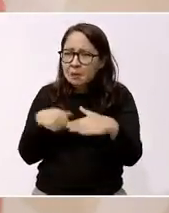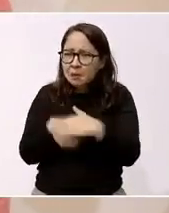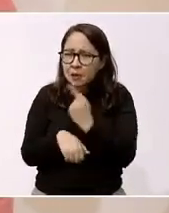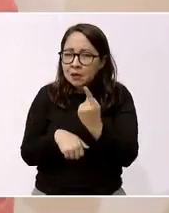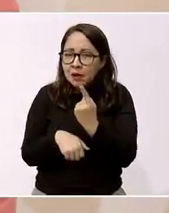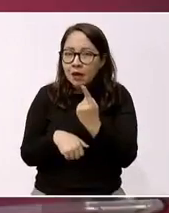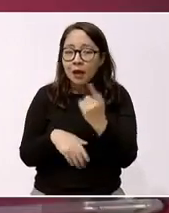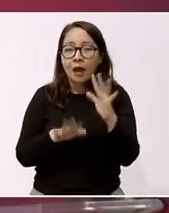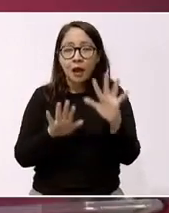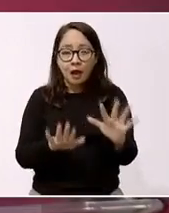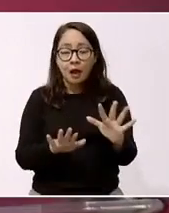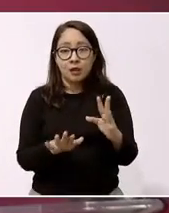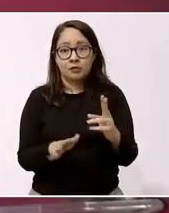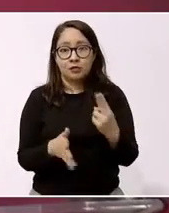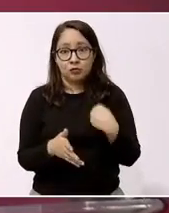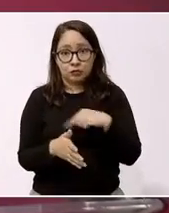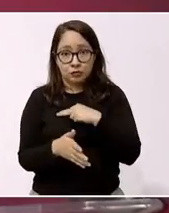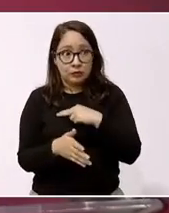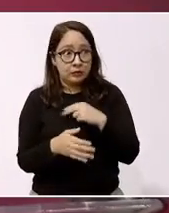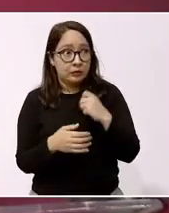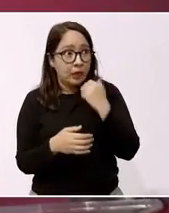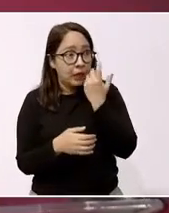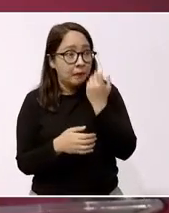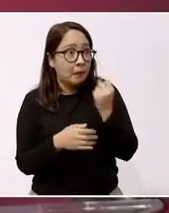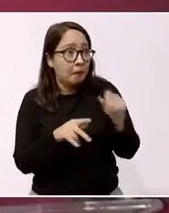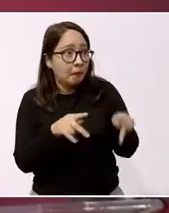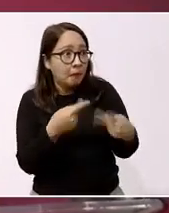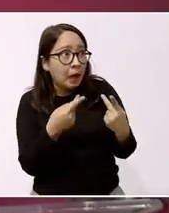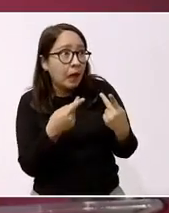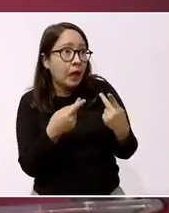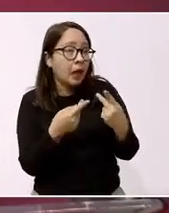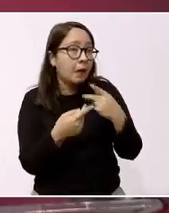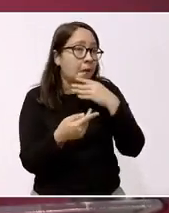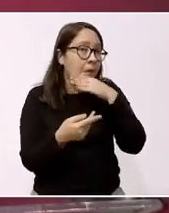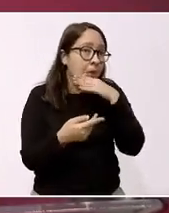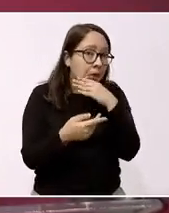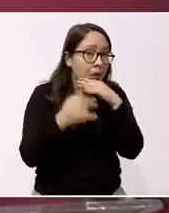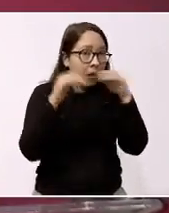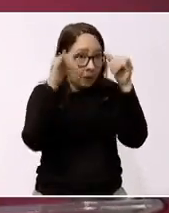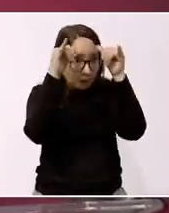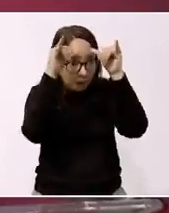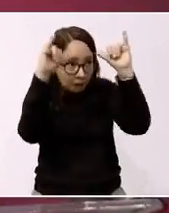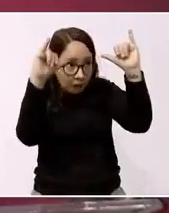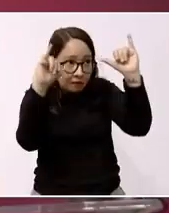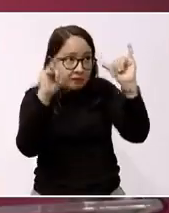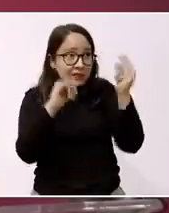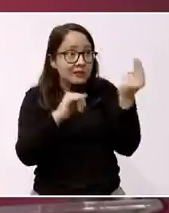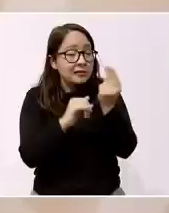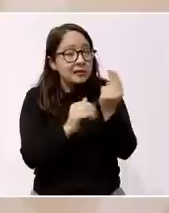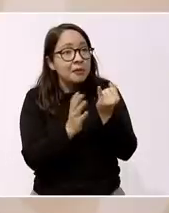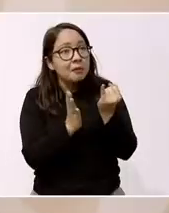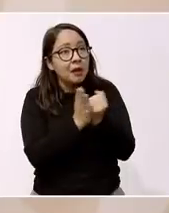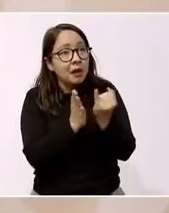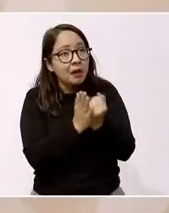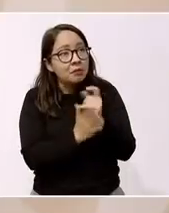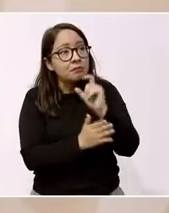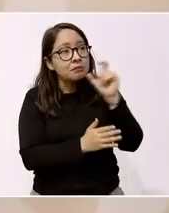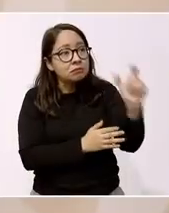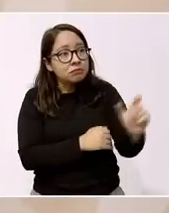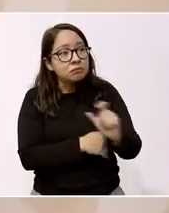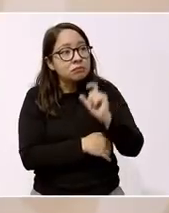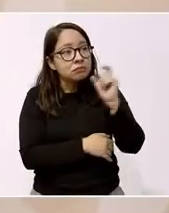venderle ganado, que tenemos, y si queremos venderle maíz, tenemos que pagarles